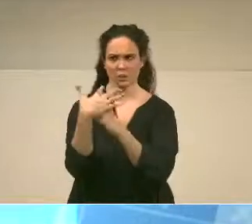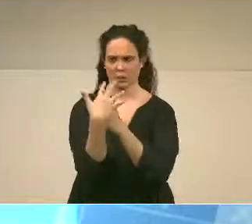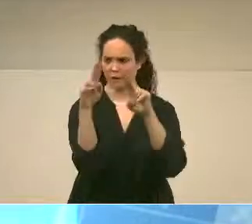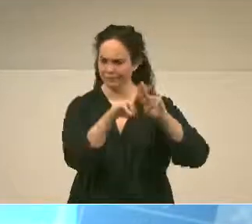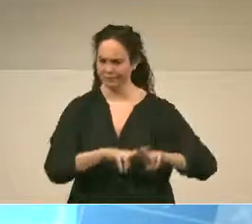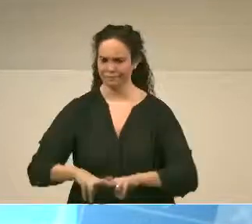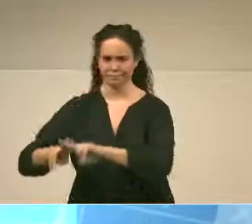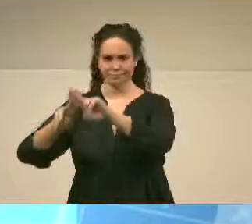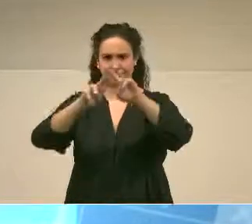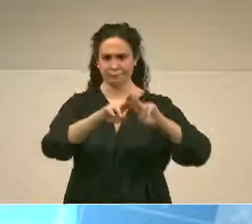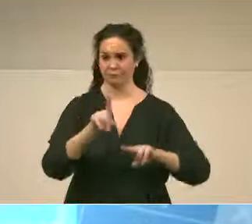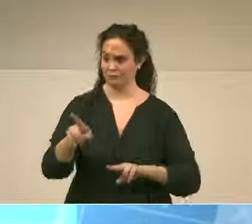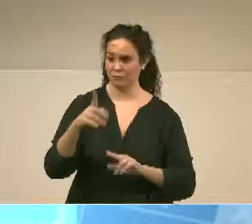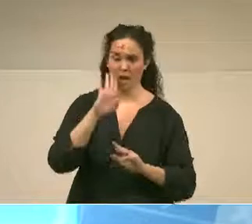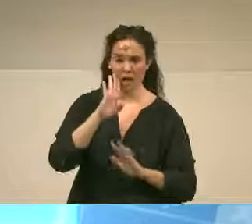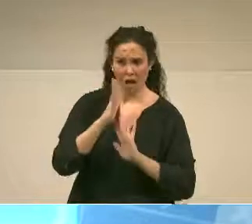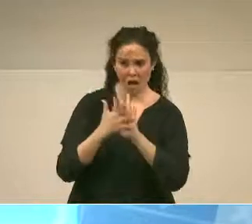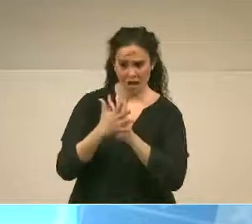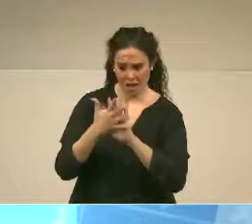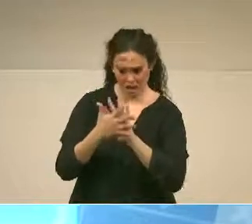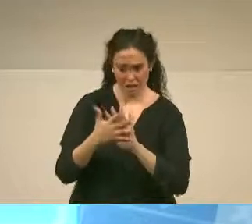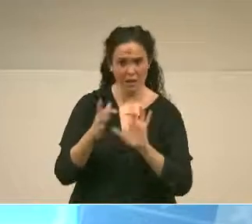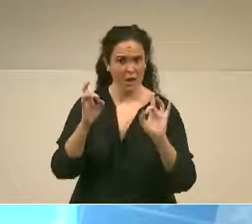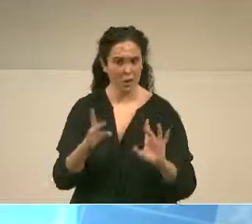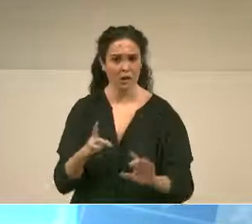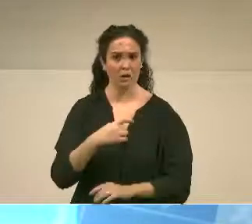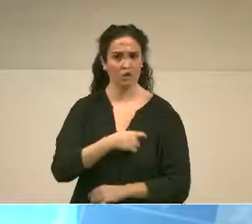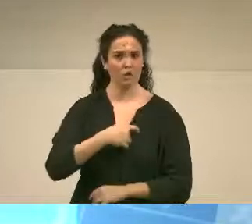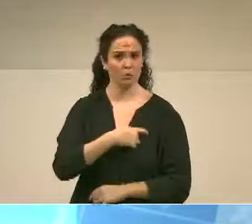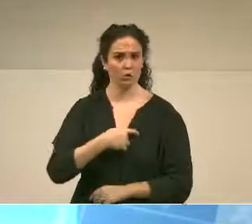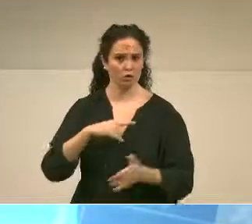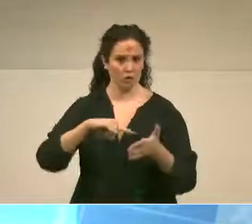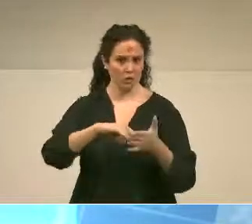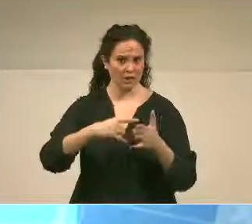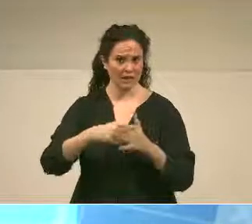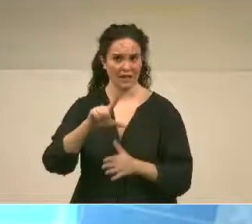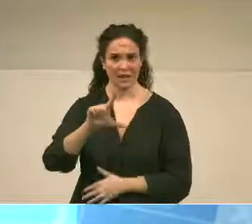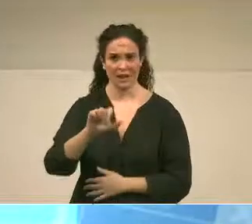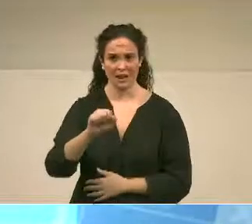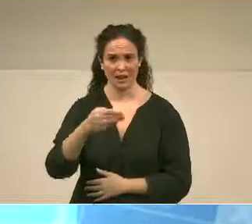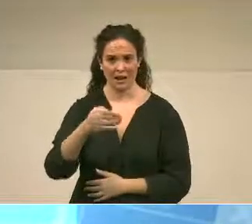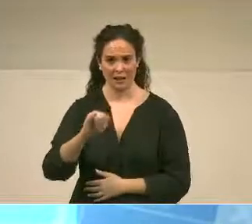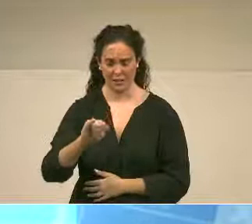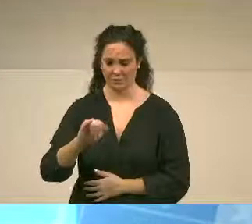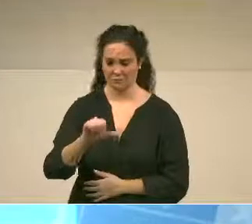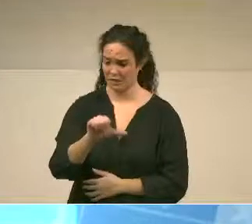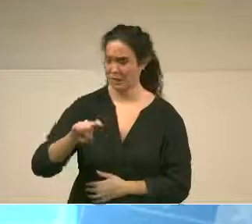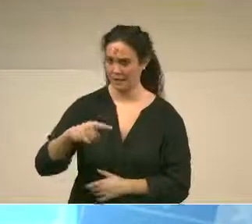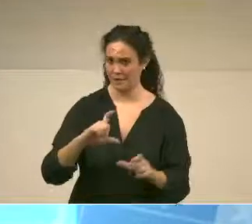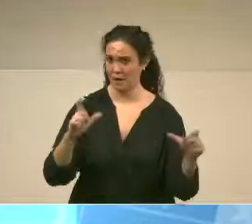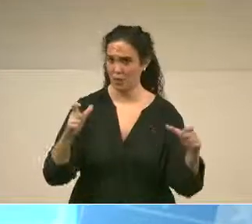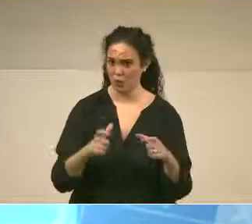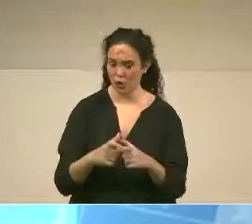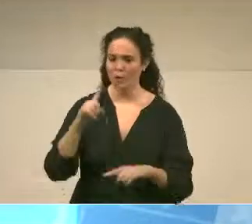bezala datorren astean, baina aste honetan ere komisio teknikoa, labiren komisio teknikoa batu egiten da eta ikusten du zein